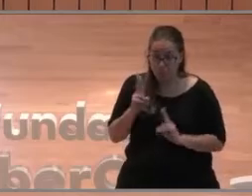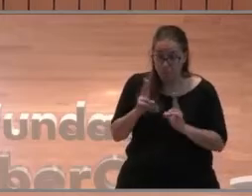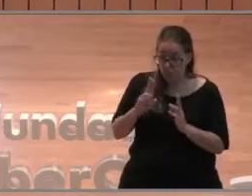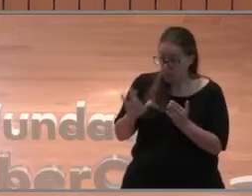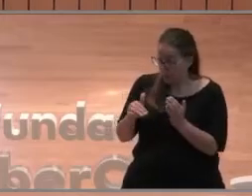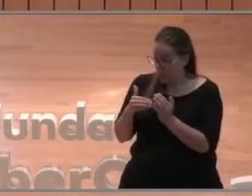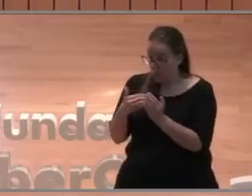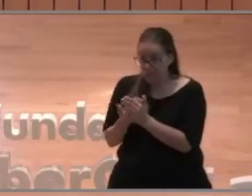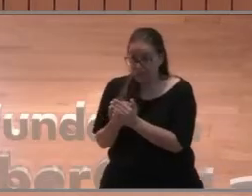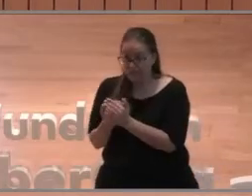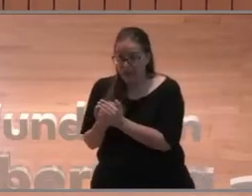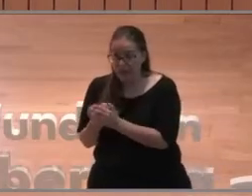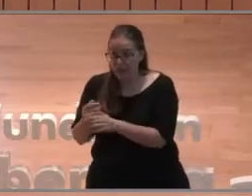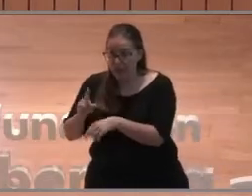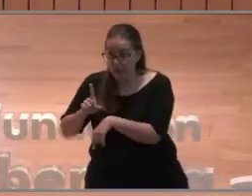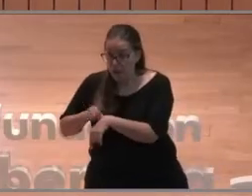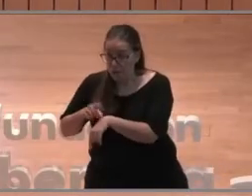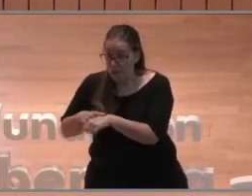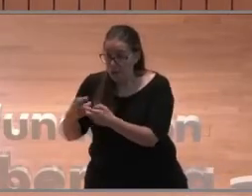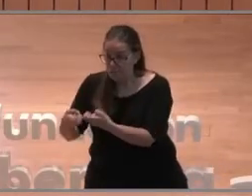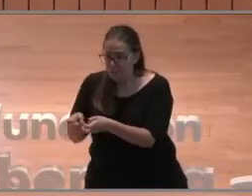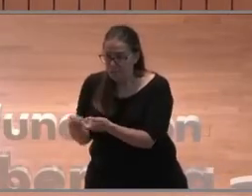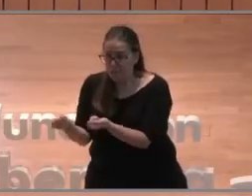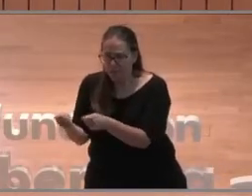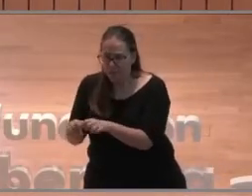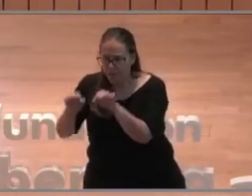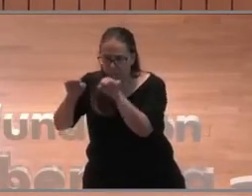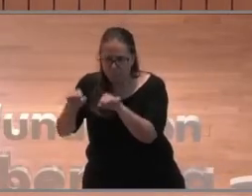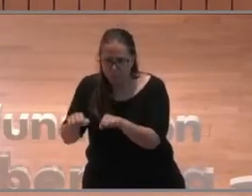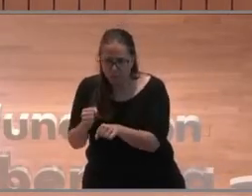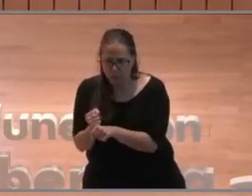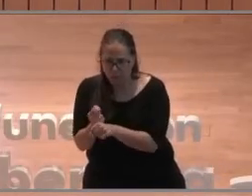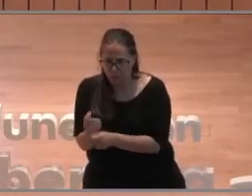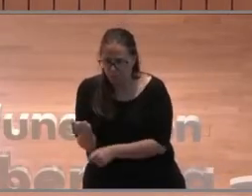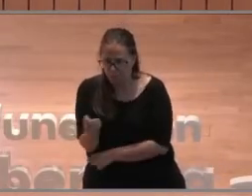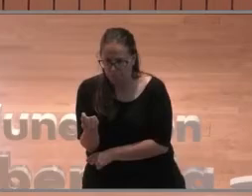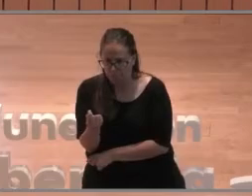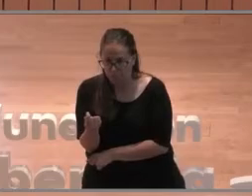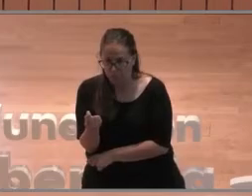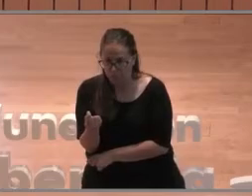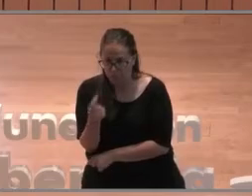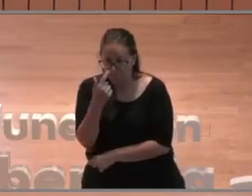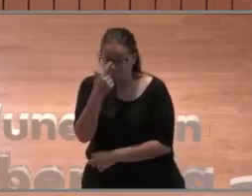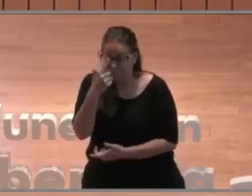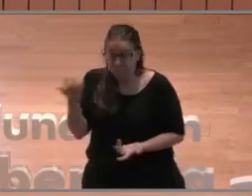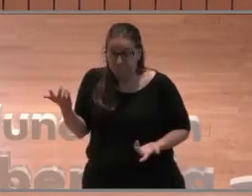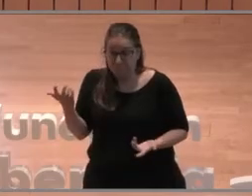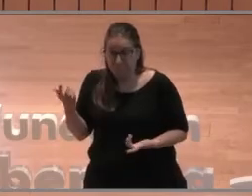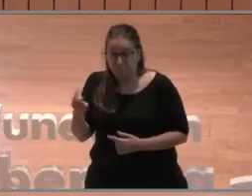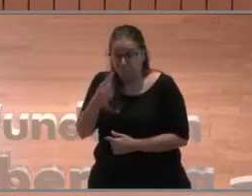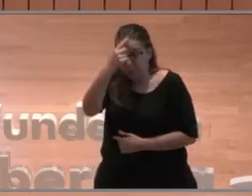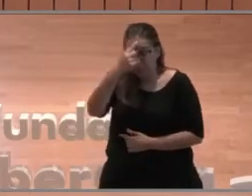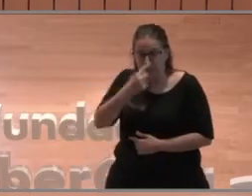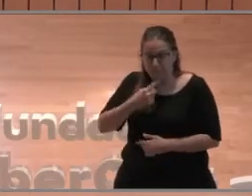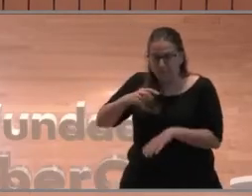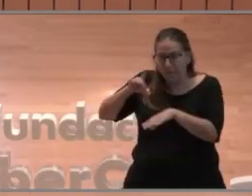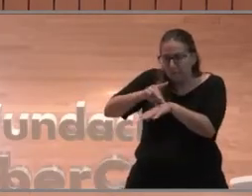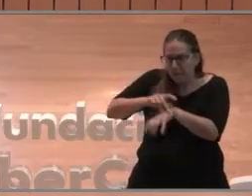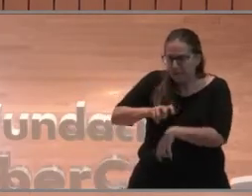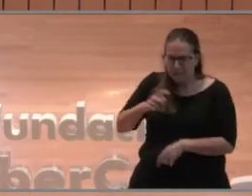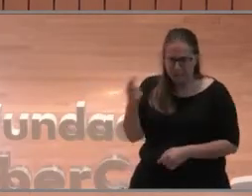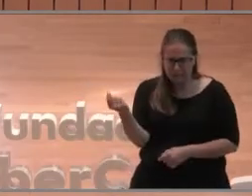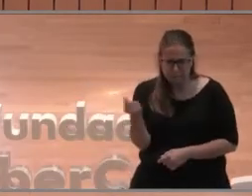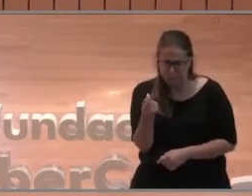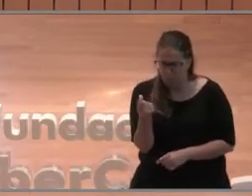actividad deportiva del verano. Es decir, era un perfil de paciente distinto. No había tanta reagudización de pacientes, que también las había, pero